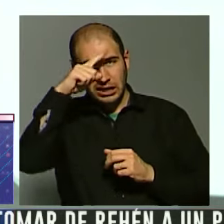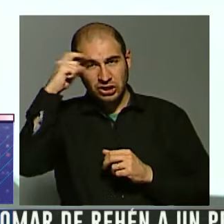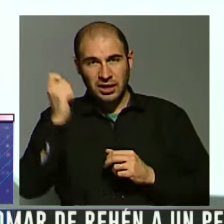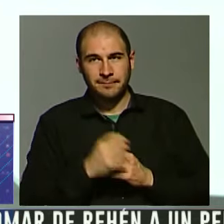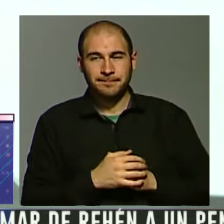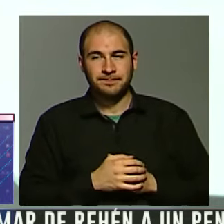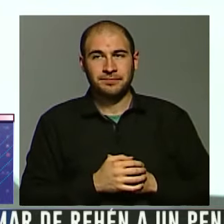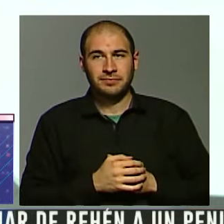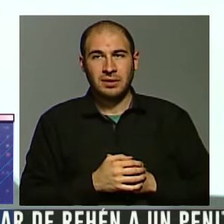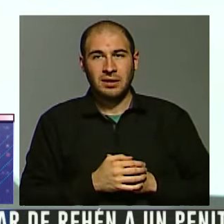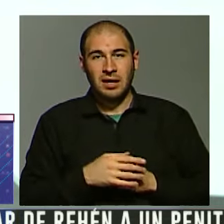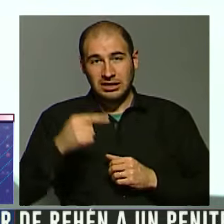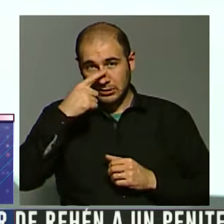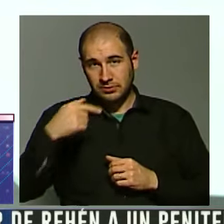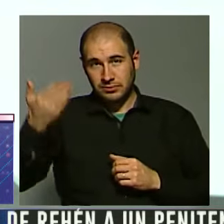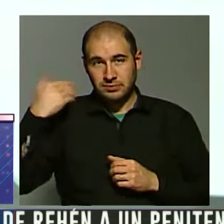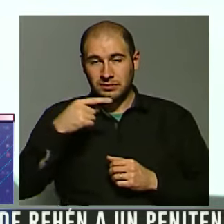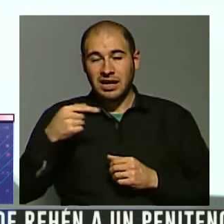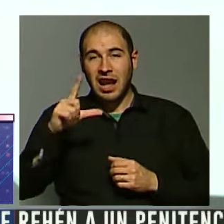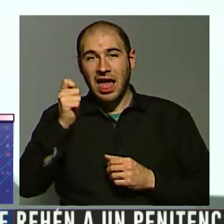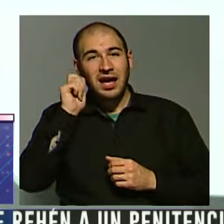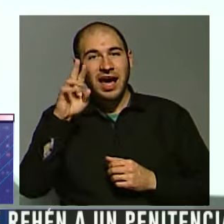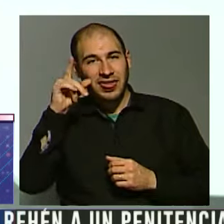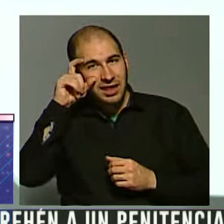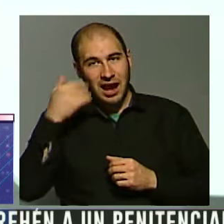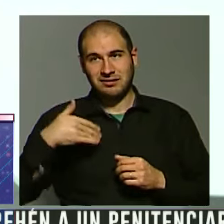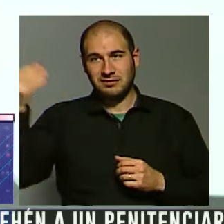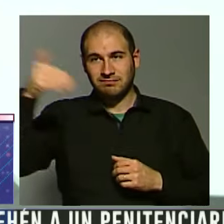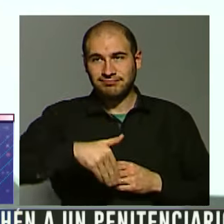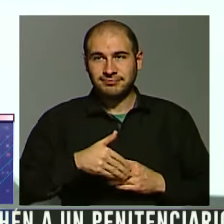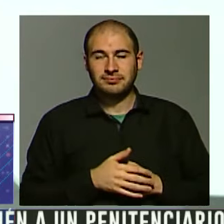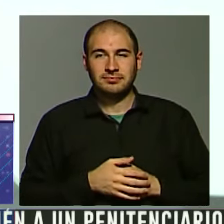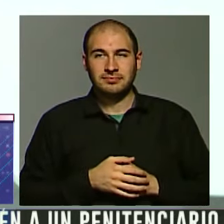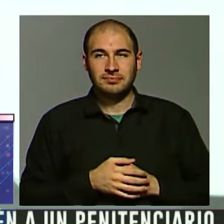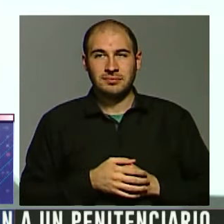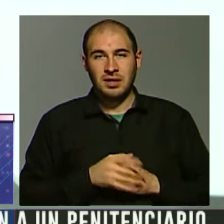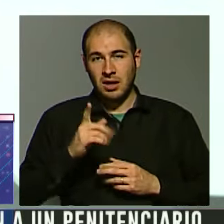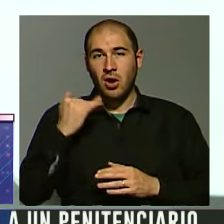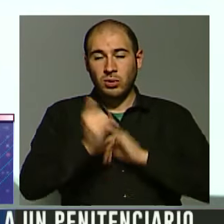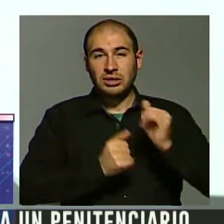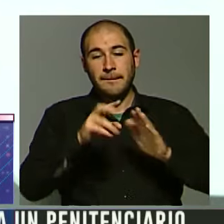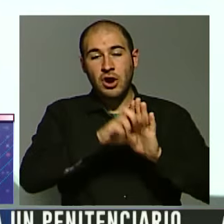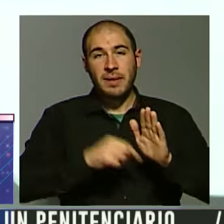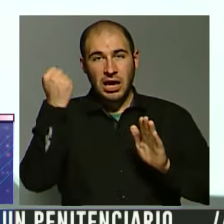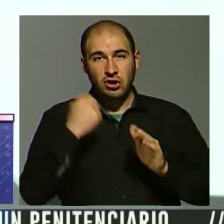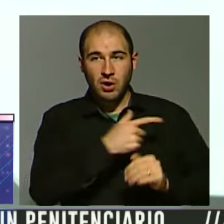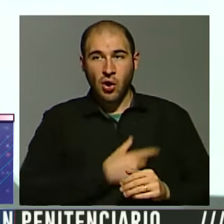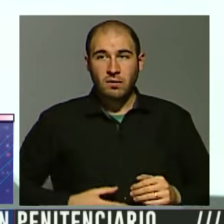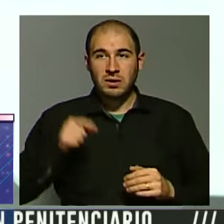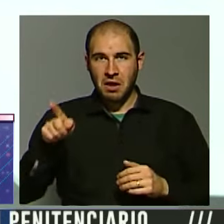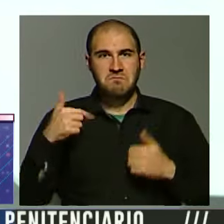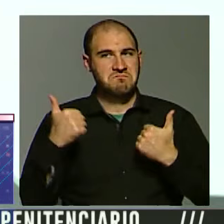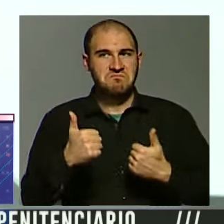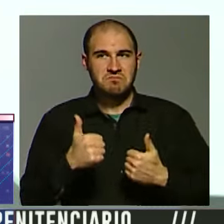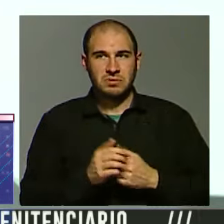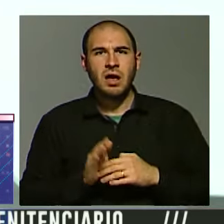De hecho, en las últimas semanas estuvo Christine Lagarde en nuestro país y dijo que el programa económico del gobierno era bastante bueno